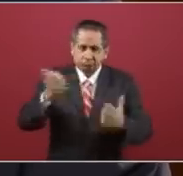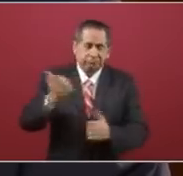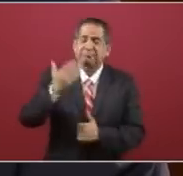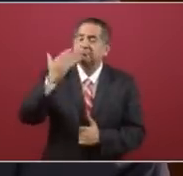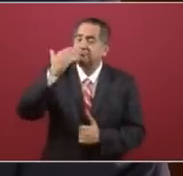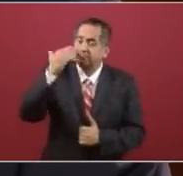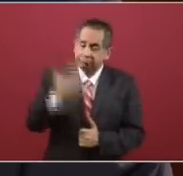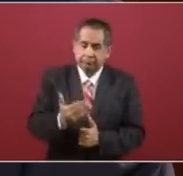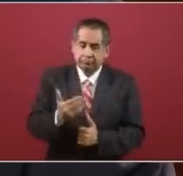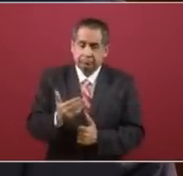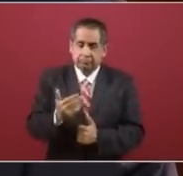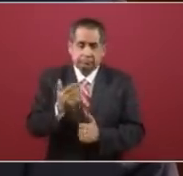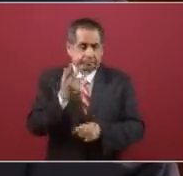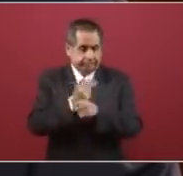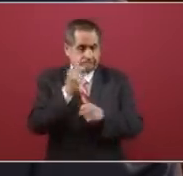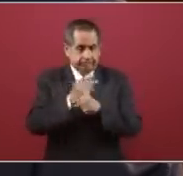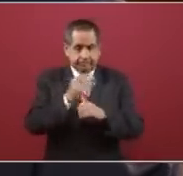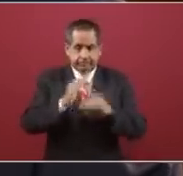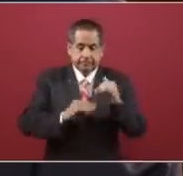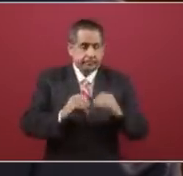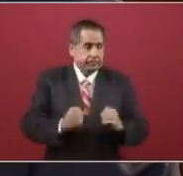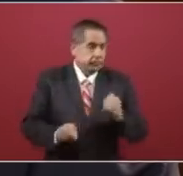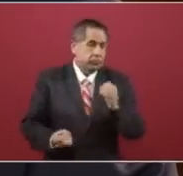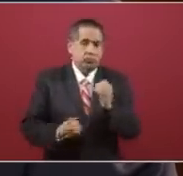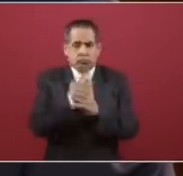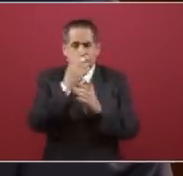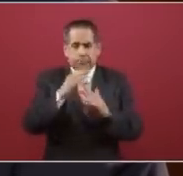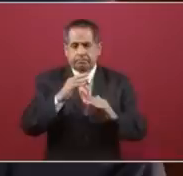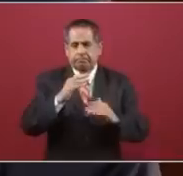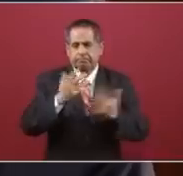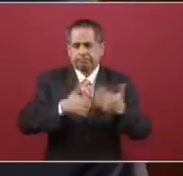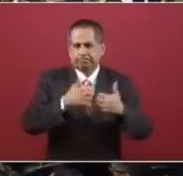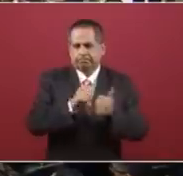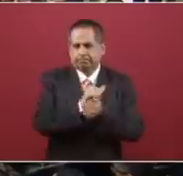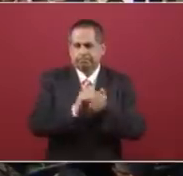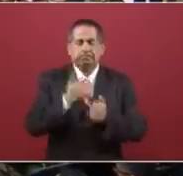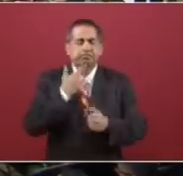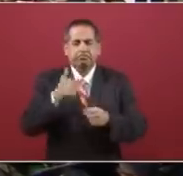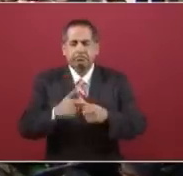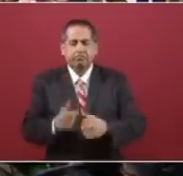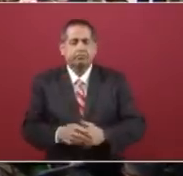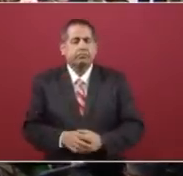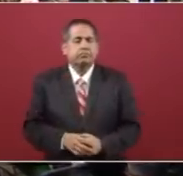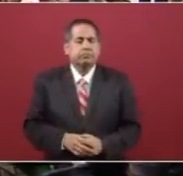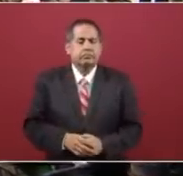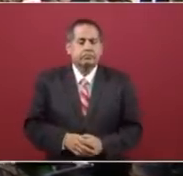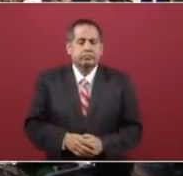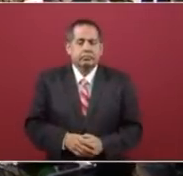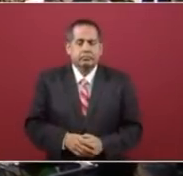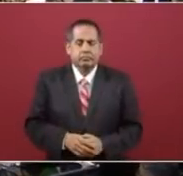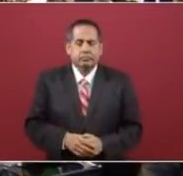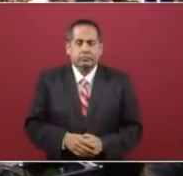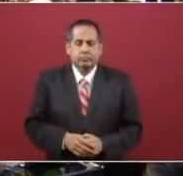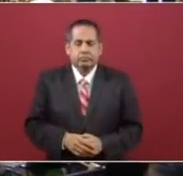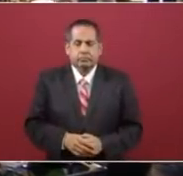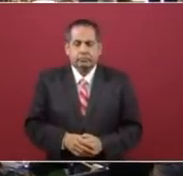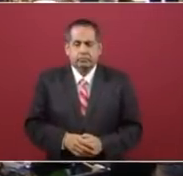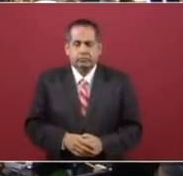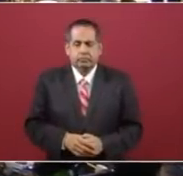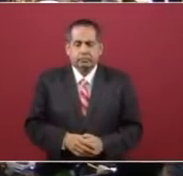bien la eh nueva refinería. Presidente, ¿por qué en el caso de los pozos y de los